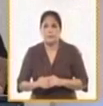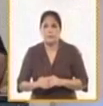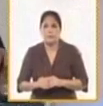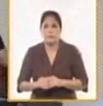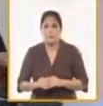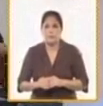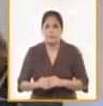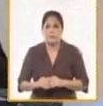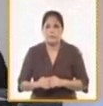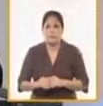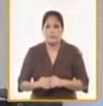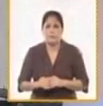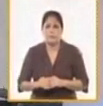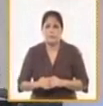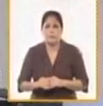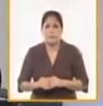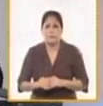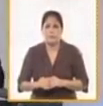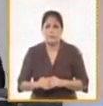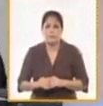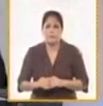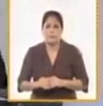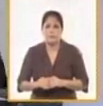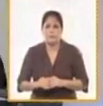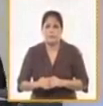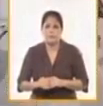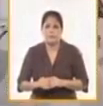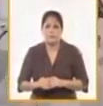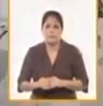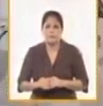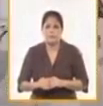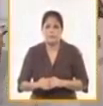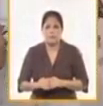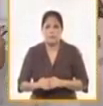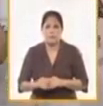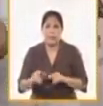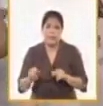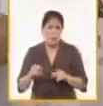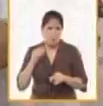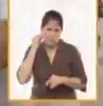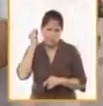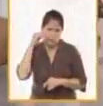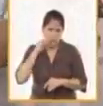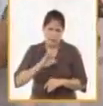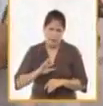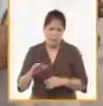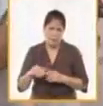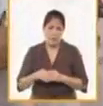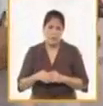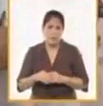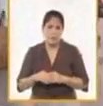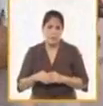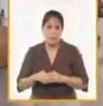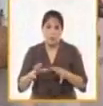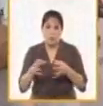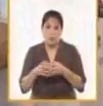Sí, es gastado. Yo te iba a decir otra palabra, te iba a decir, era un escenario esperado, pero creo que la